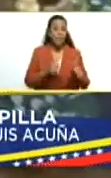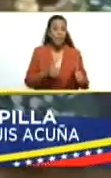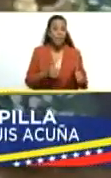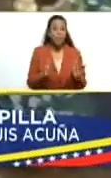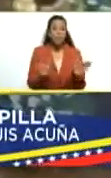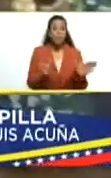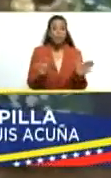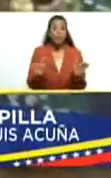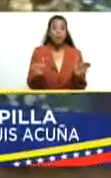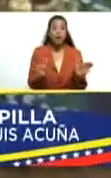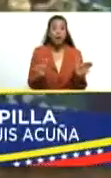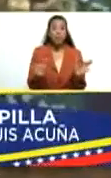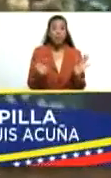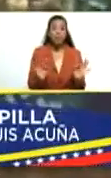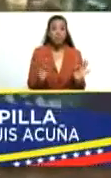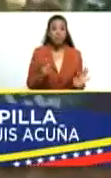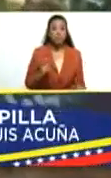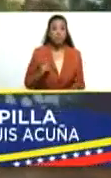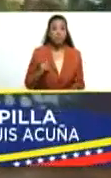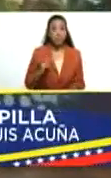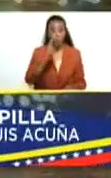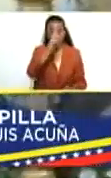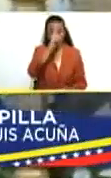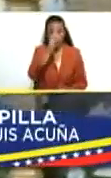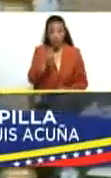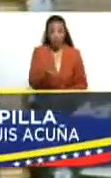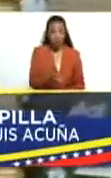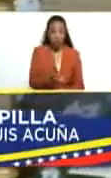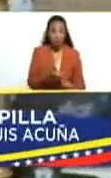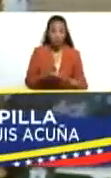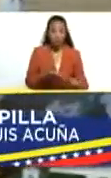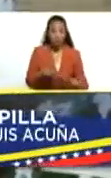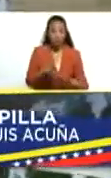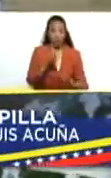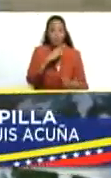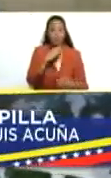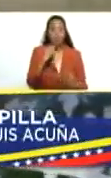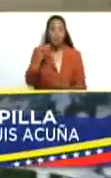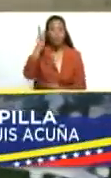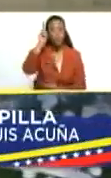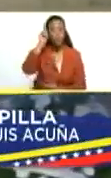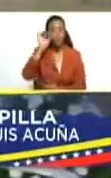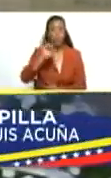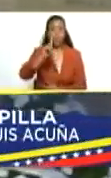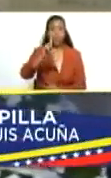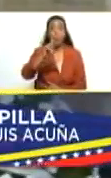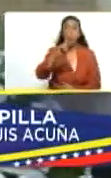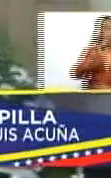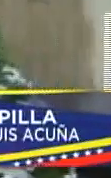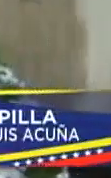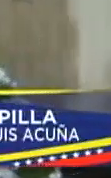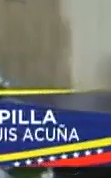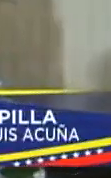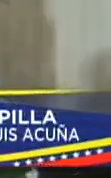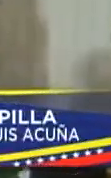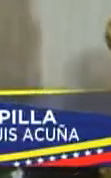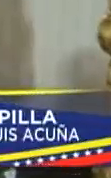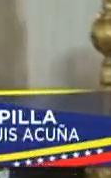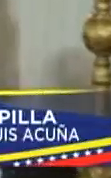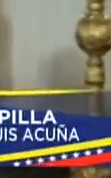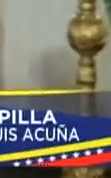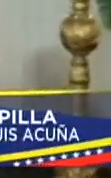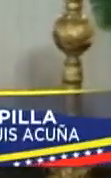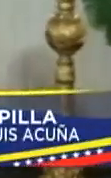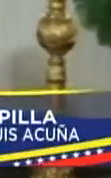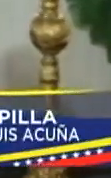los actos protocolares en homenaje póstumo al profesor Luis Acuña, ex gobernador del